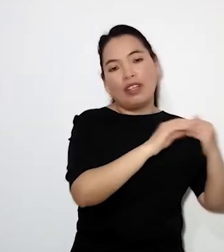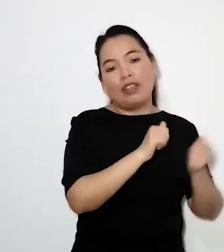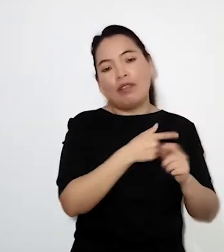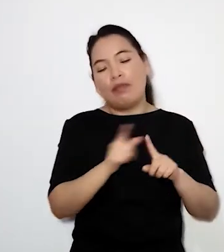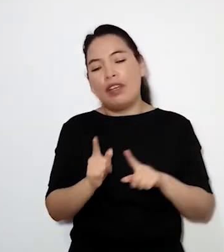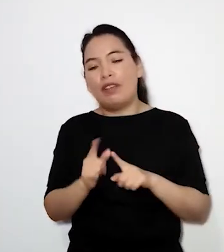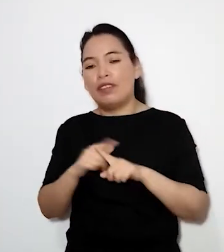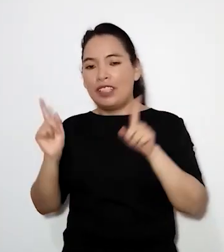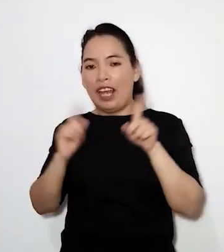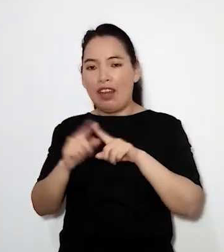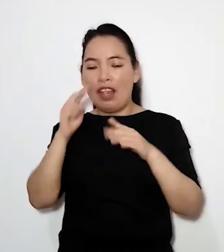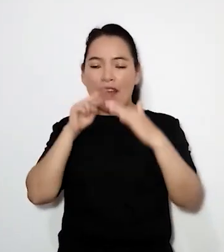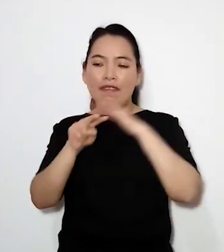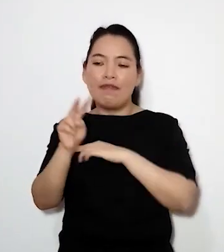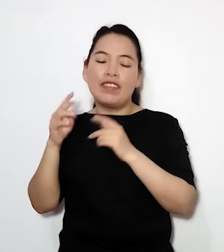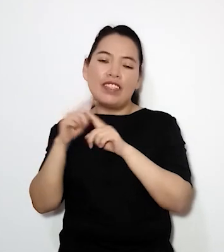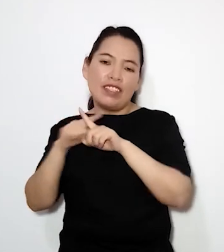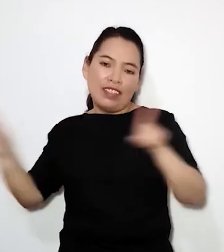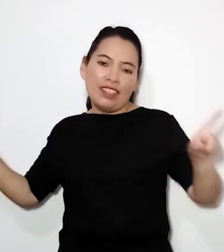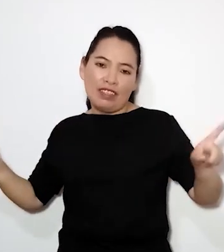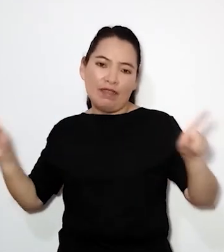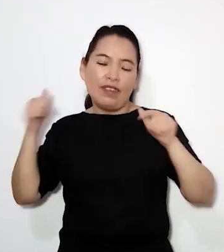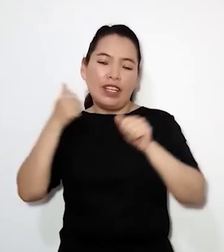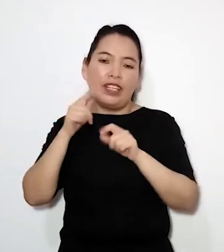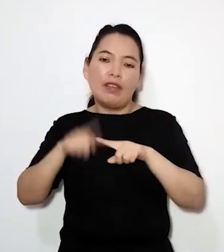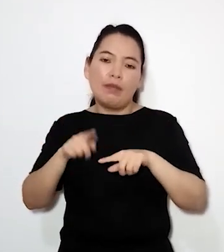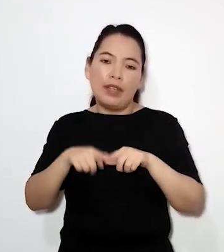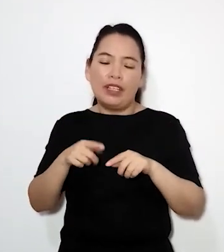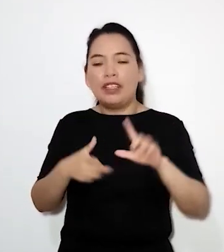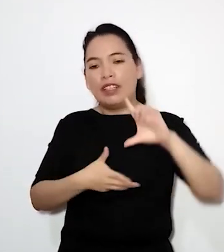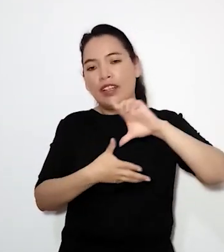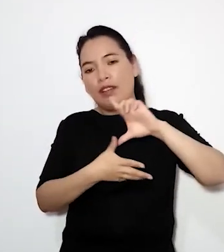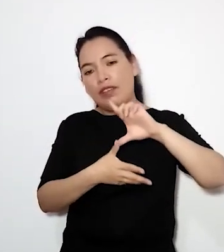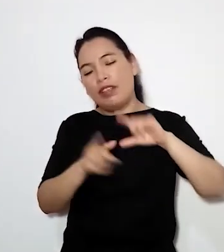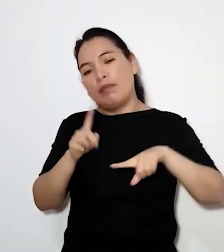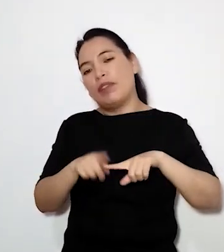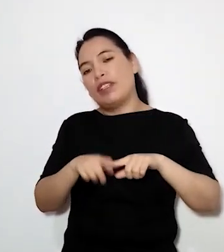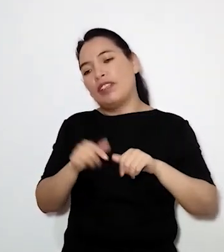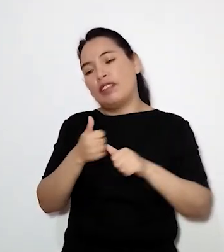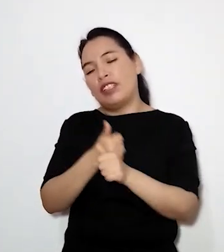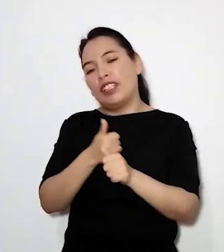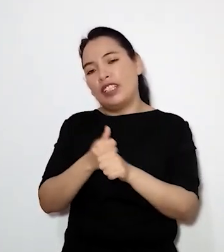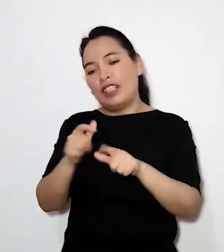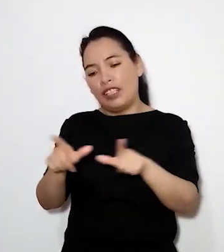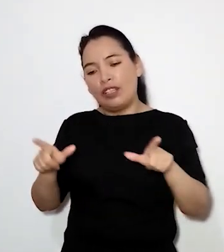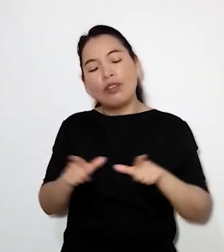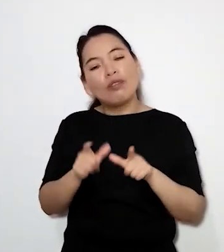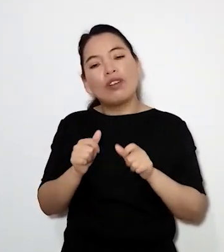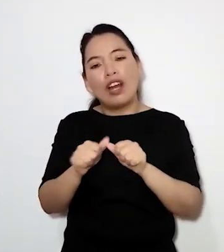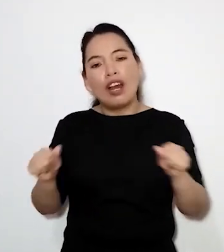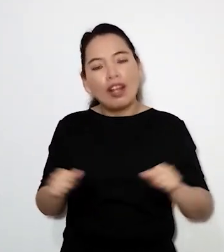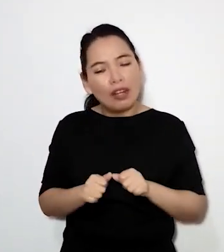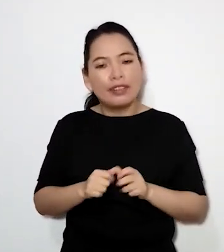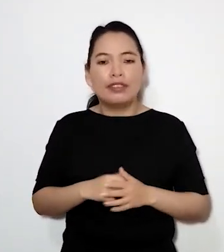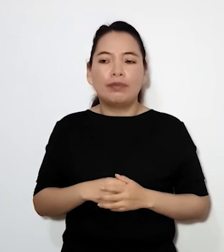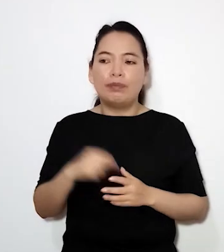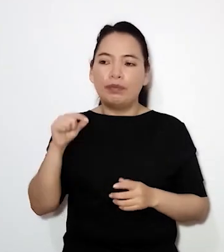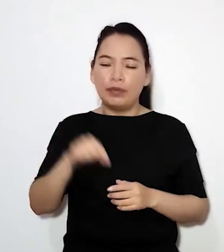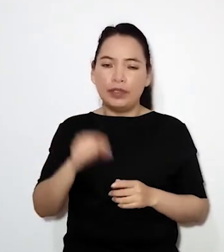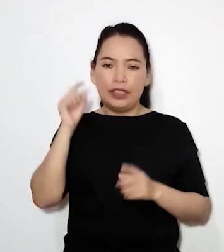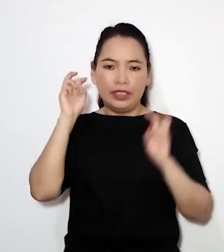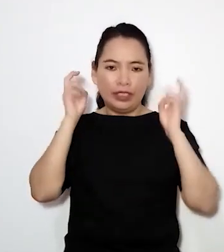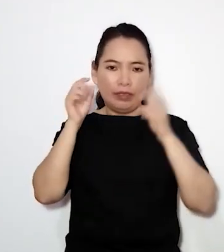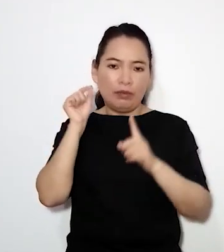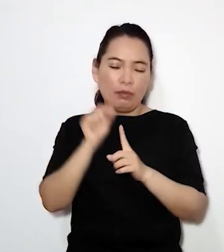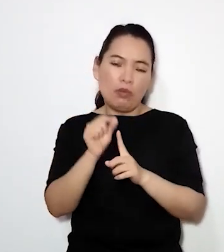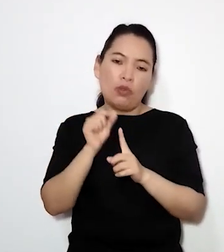diversa es la región y cuán diversas son las aulas. Y en ese sentido, solamente un apunte en términos de formación docente,